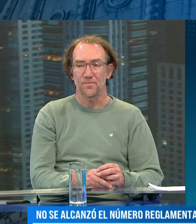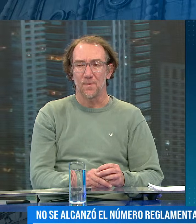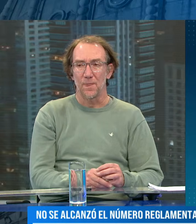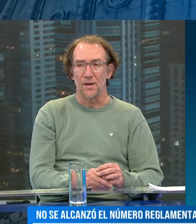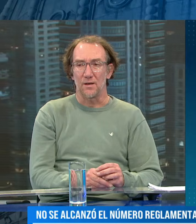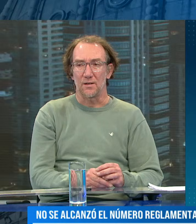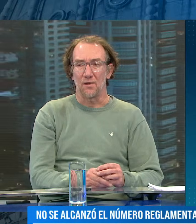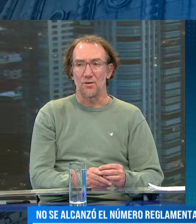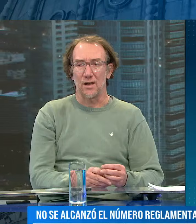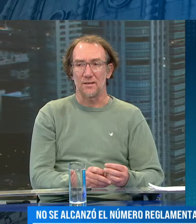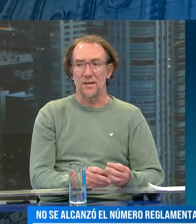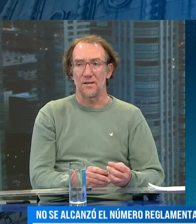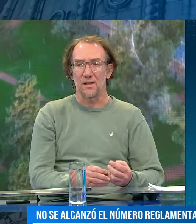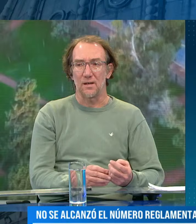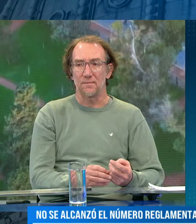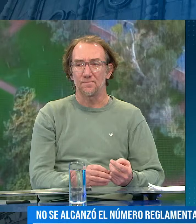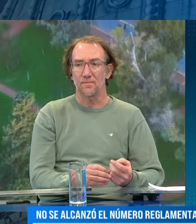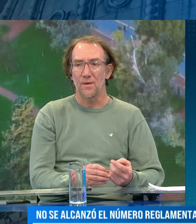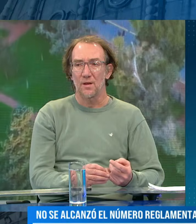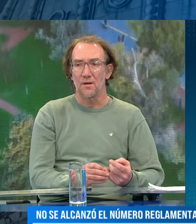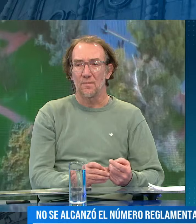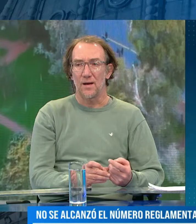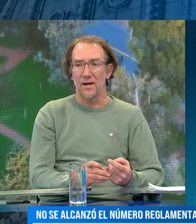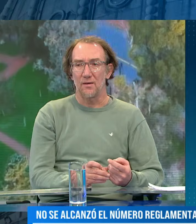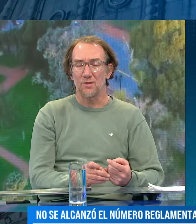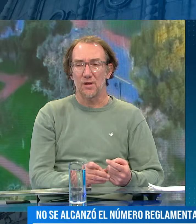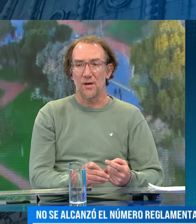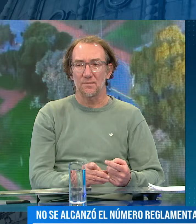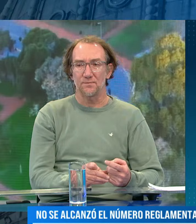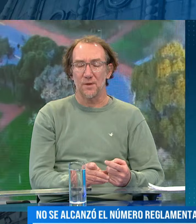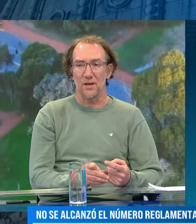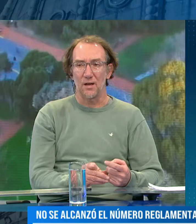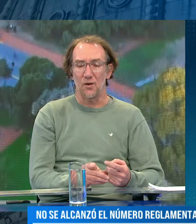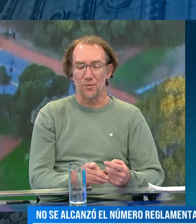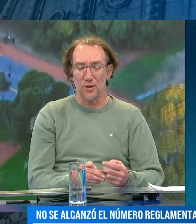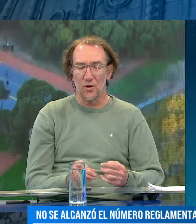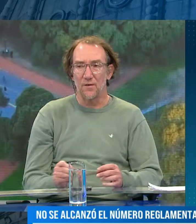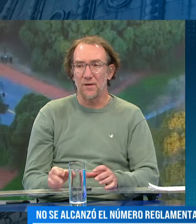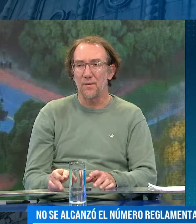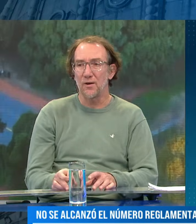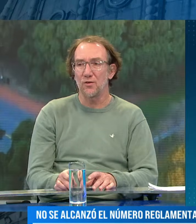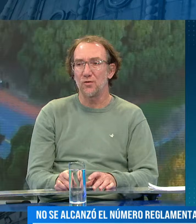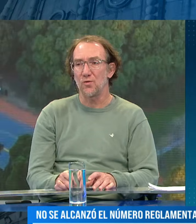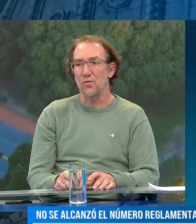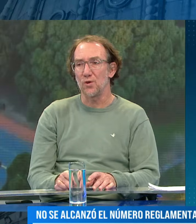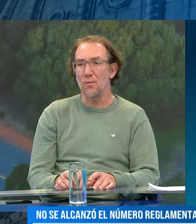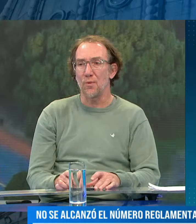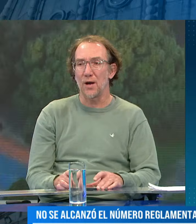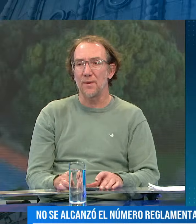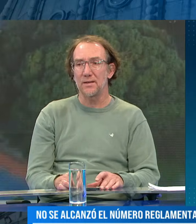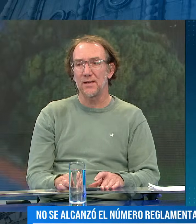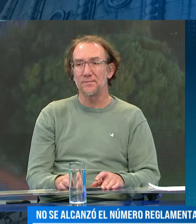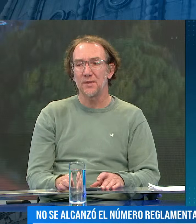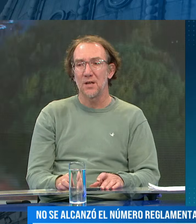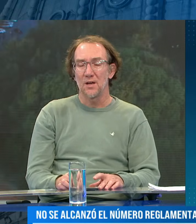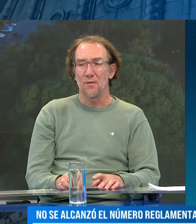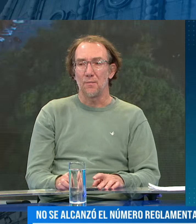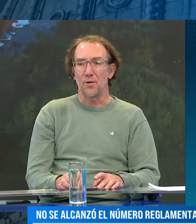¿no? Vamos a la siguiente placa y vamos a ver los diputados que firmaron. Unión por la